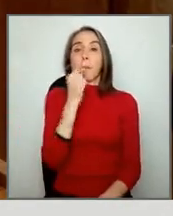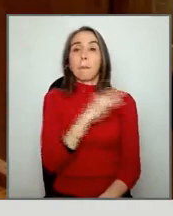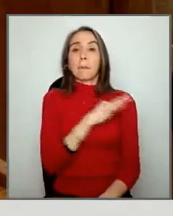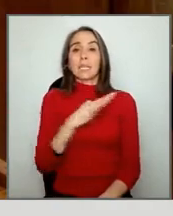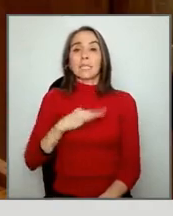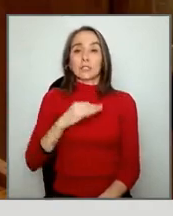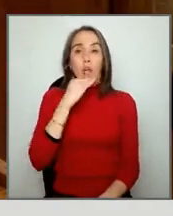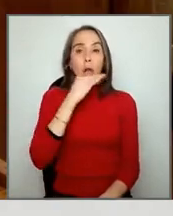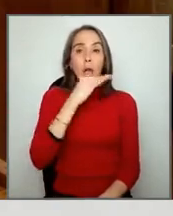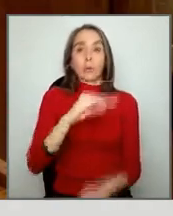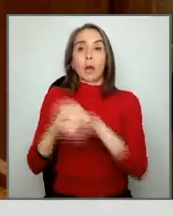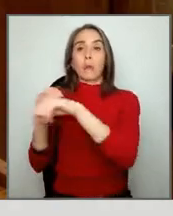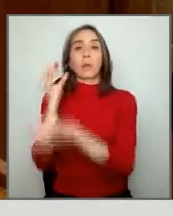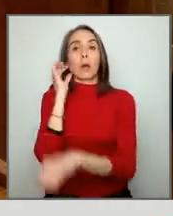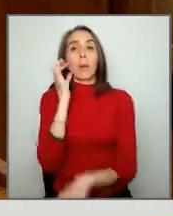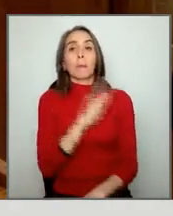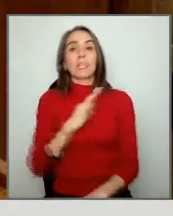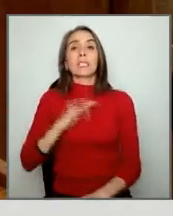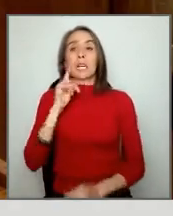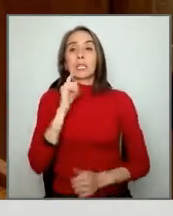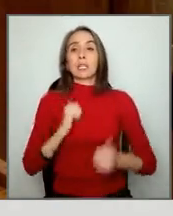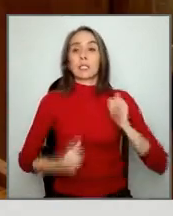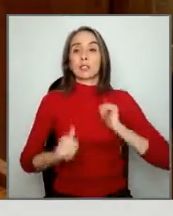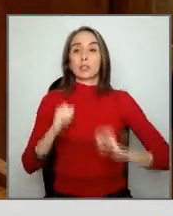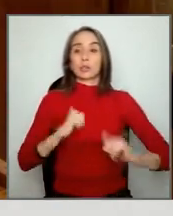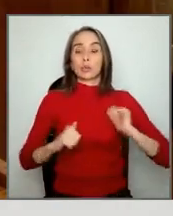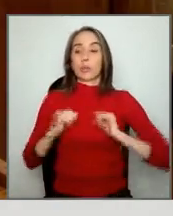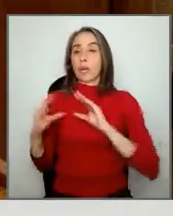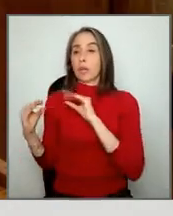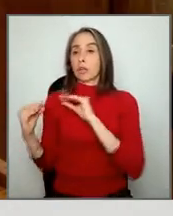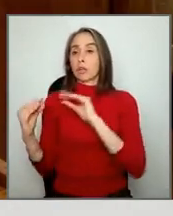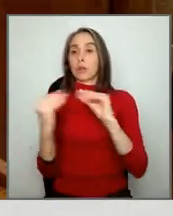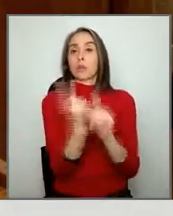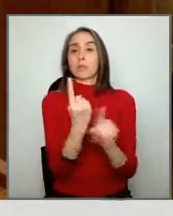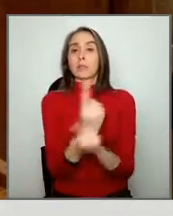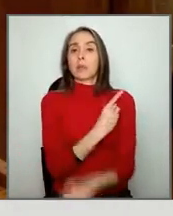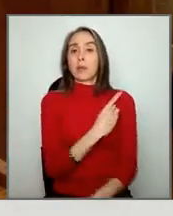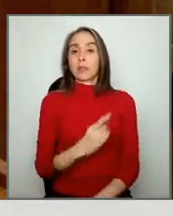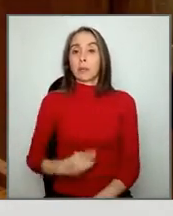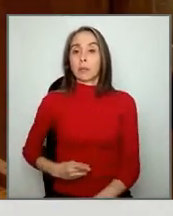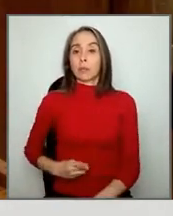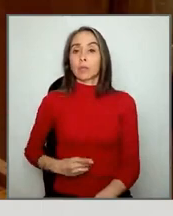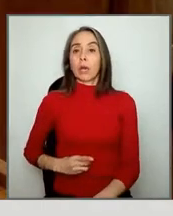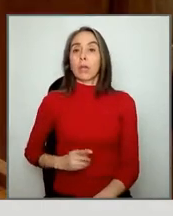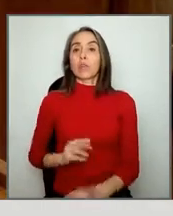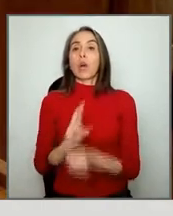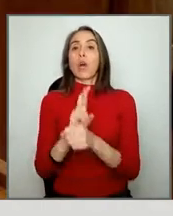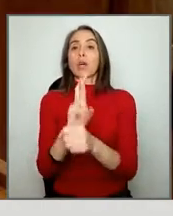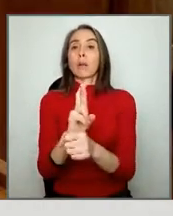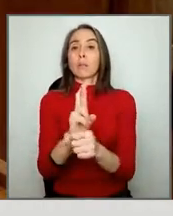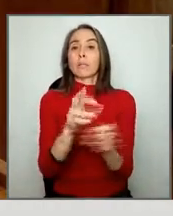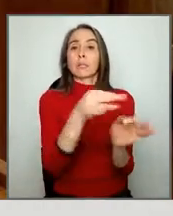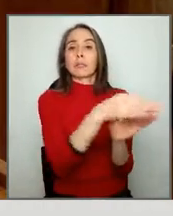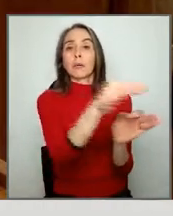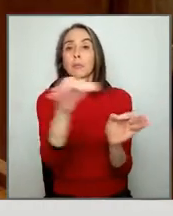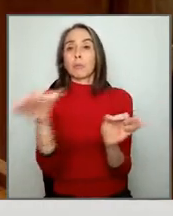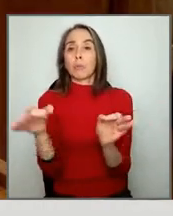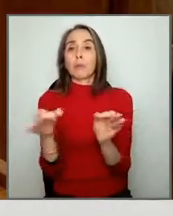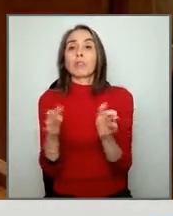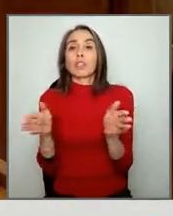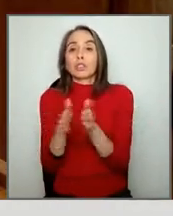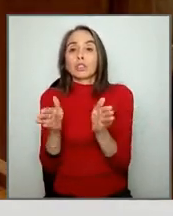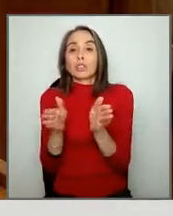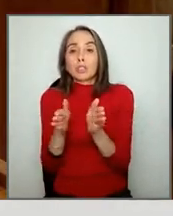los que están padeciendo y lo hablado con colegas que representan a lugares de pequeña agricultura